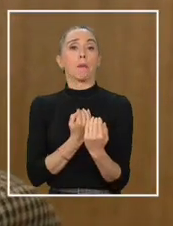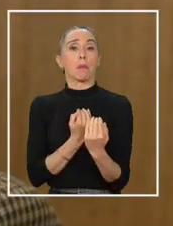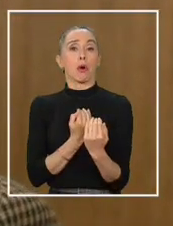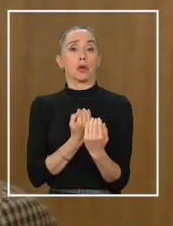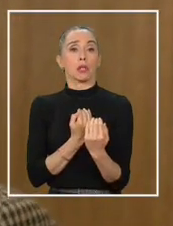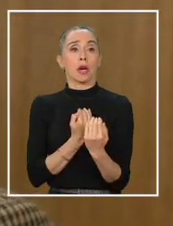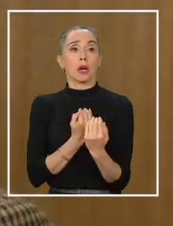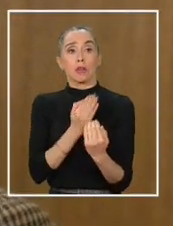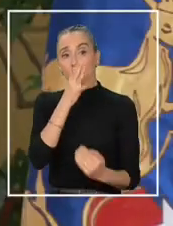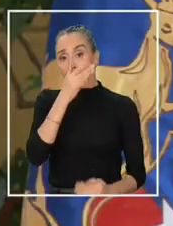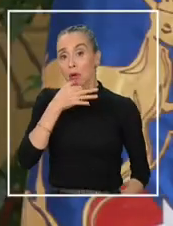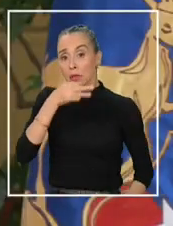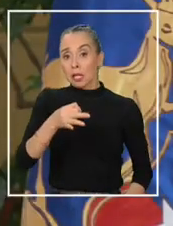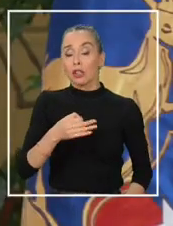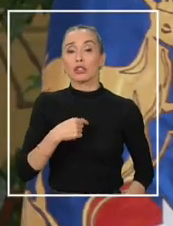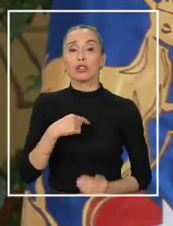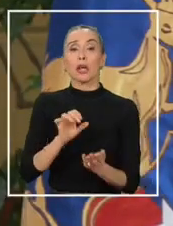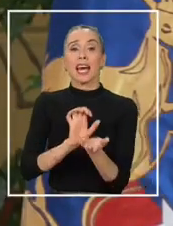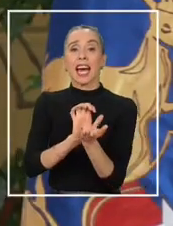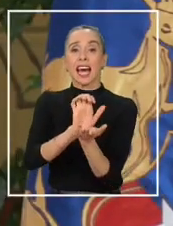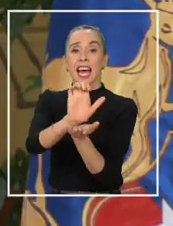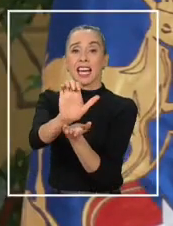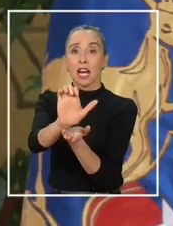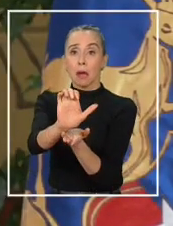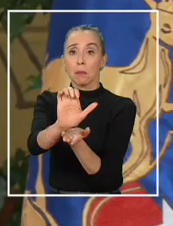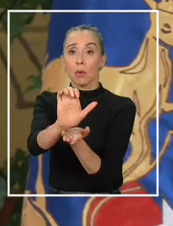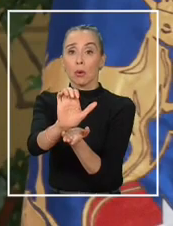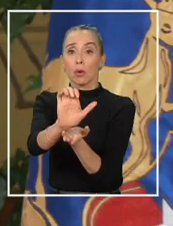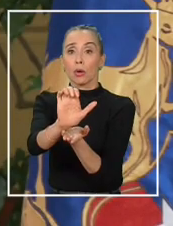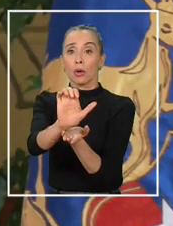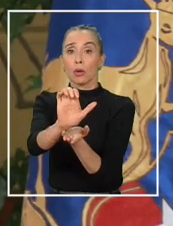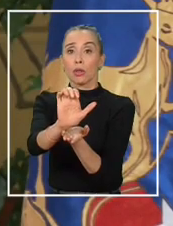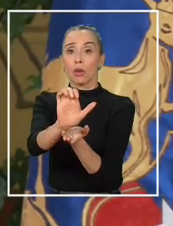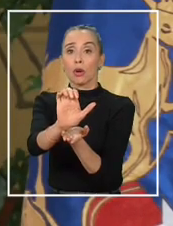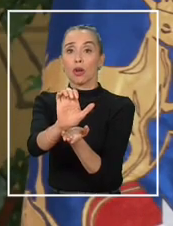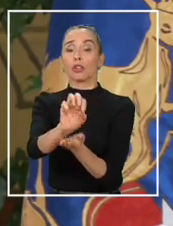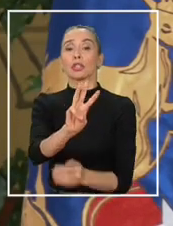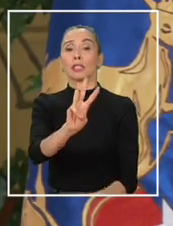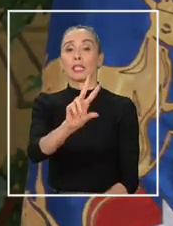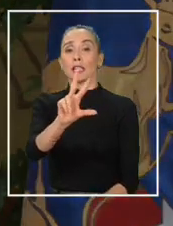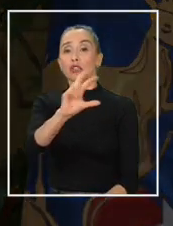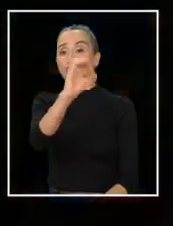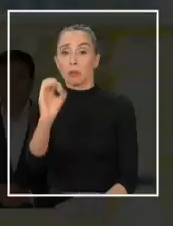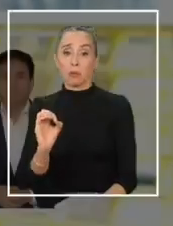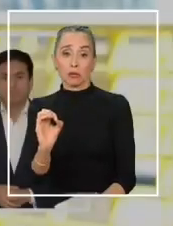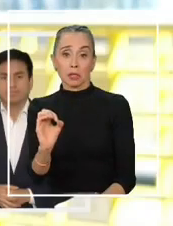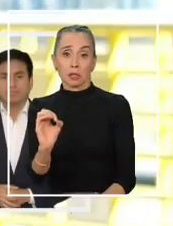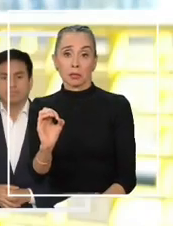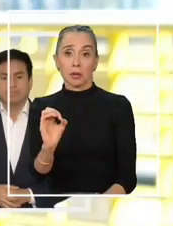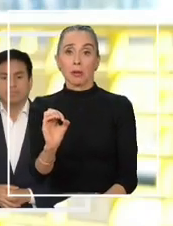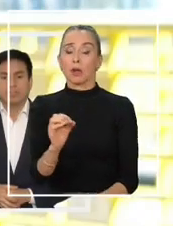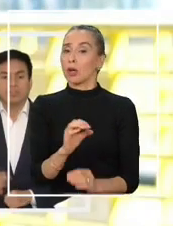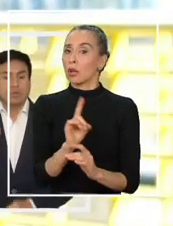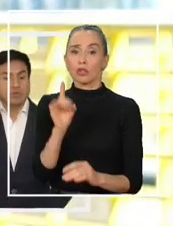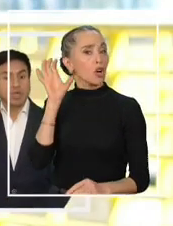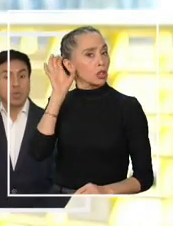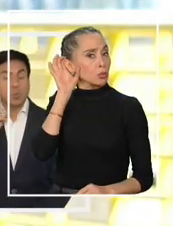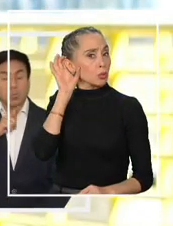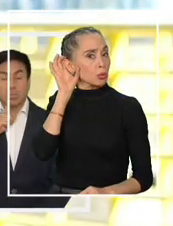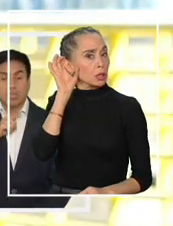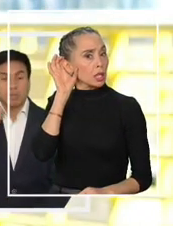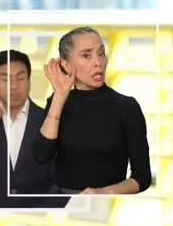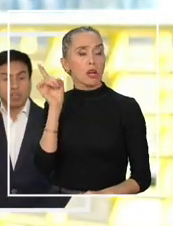expresó irónicamente. El repudio que ha generado es de un 38%. No había escuchado las